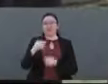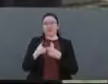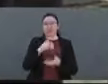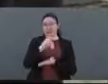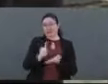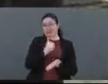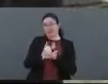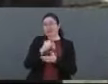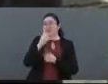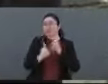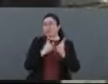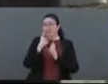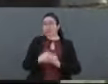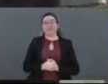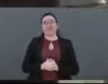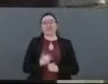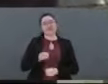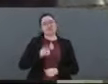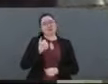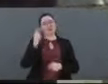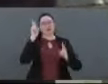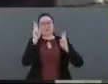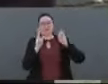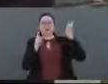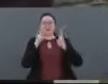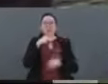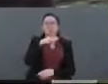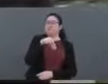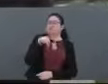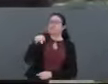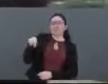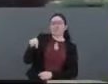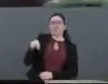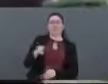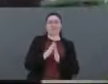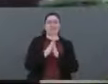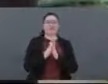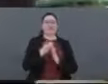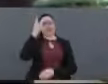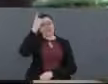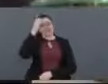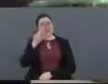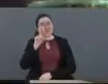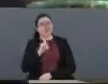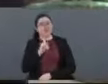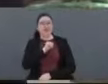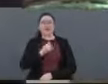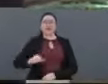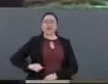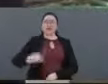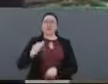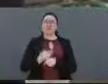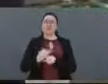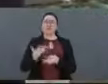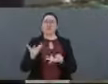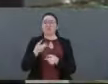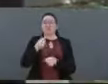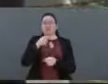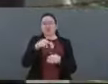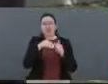un recorrido, vamos a hacer el recorrido, por favor, doctora alcalde, a través de este pasillo que está a